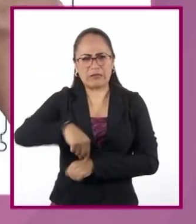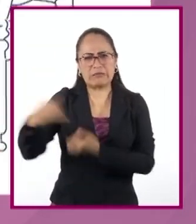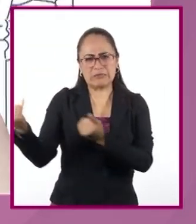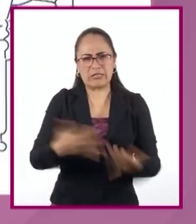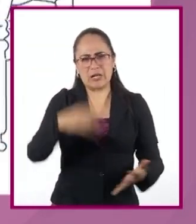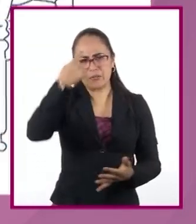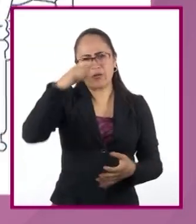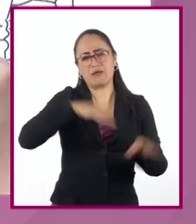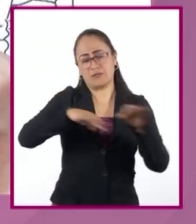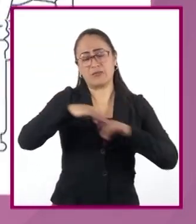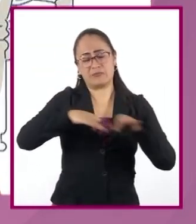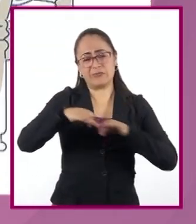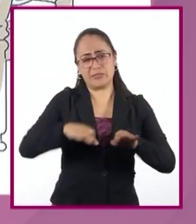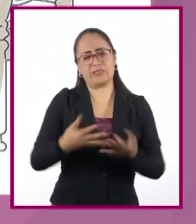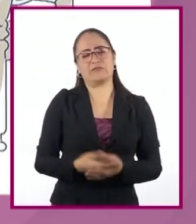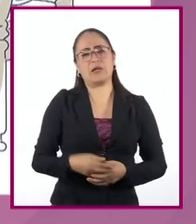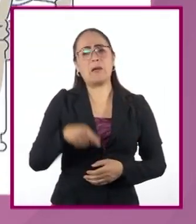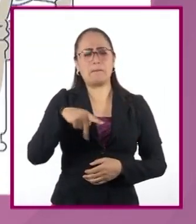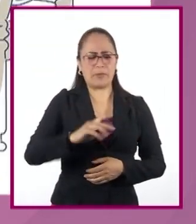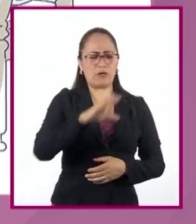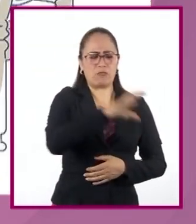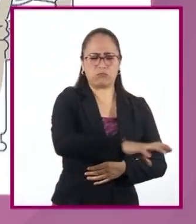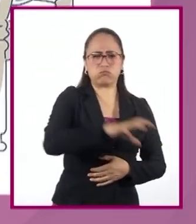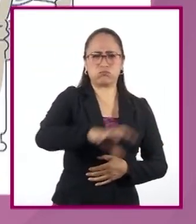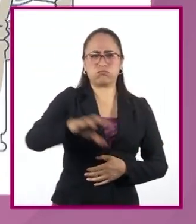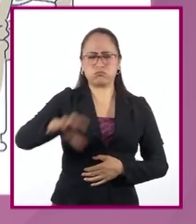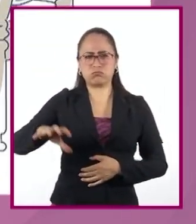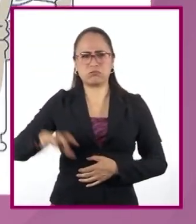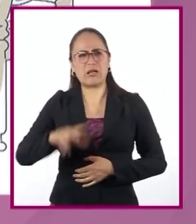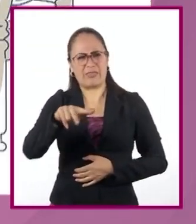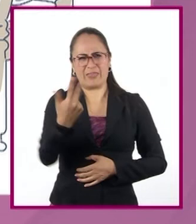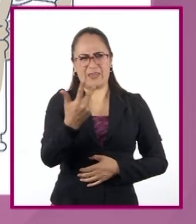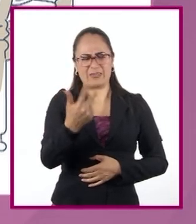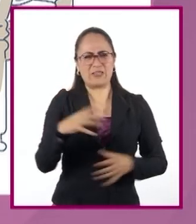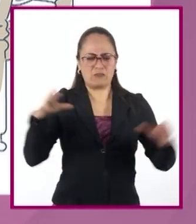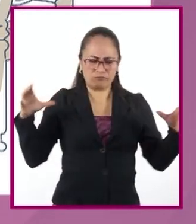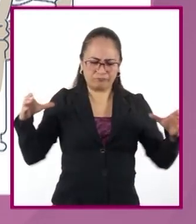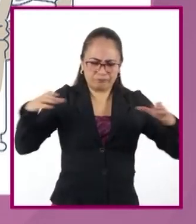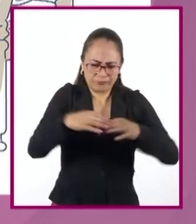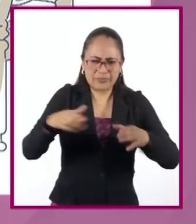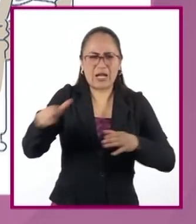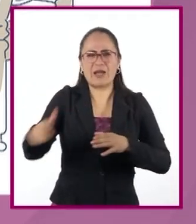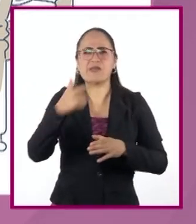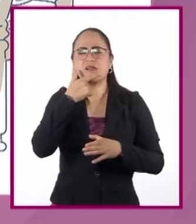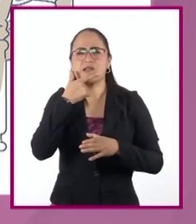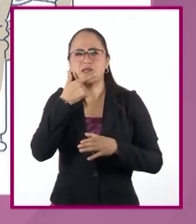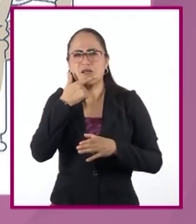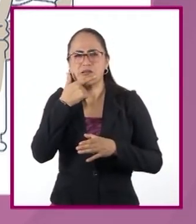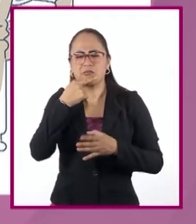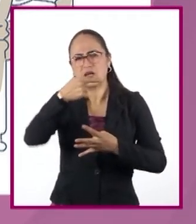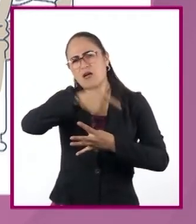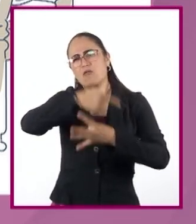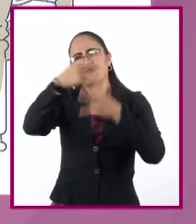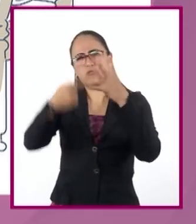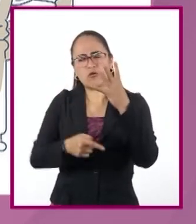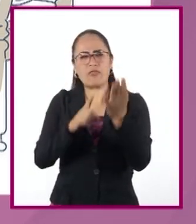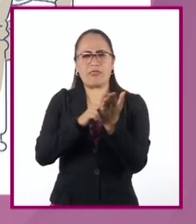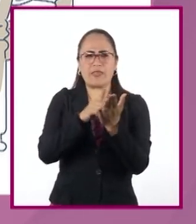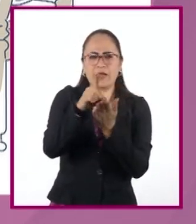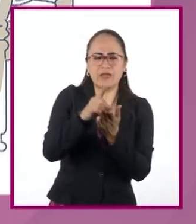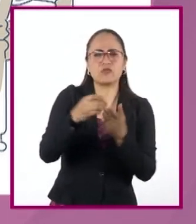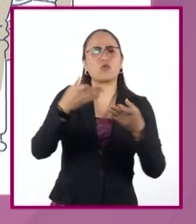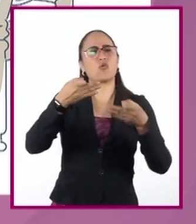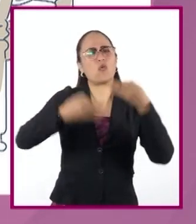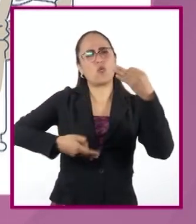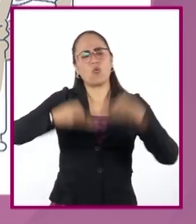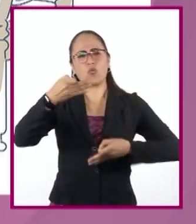Algo que tenemos en común todas las colonias son los preceptos que trajimos de Inglaterra. El derecho a un juicio y el derecho a